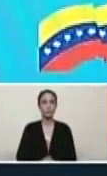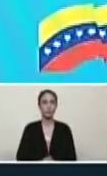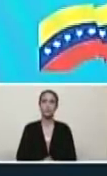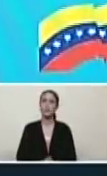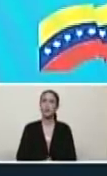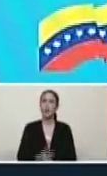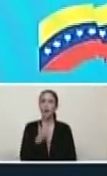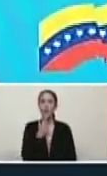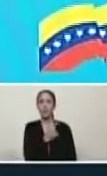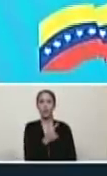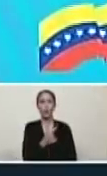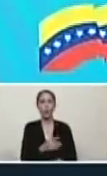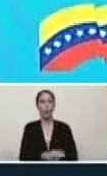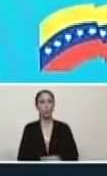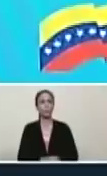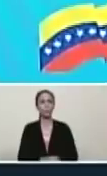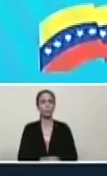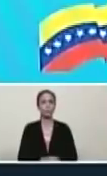dio unas declaraciones